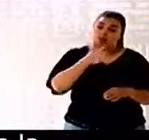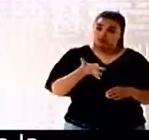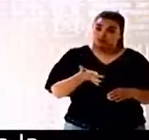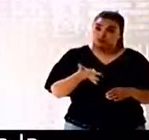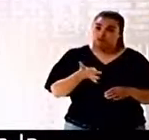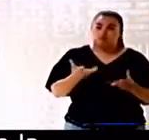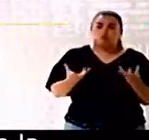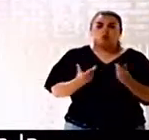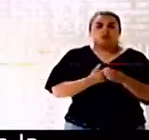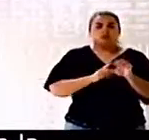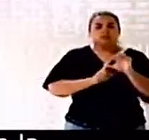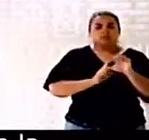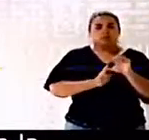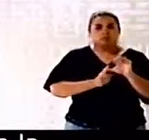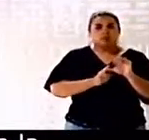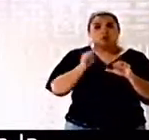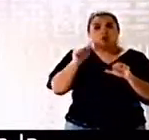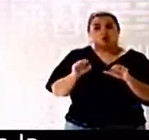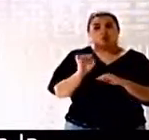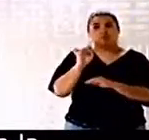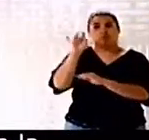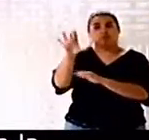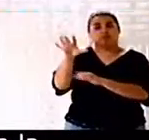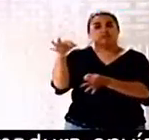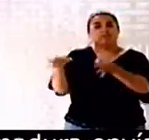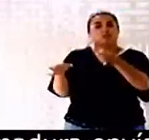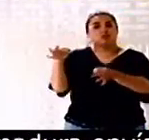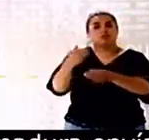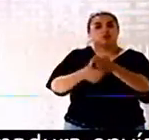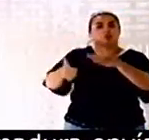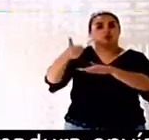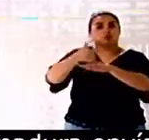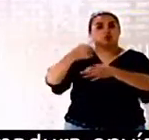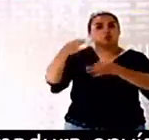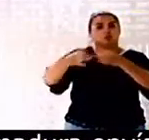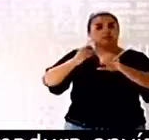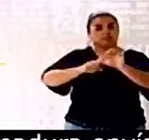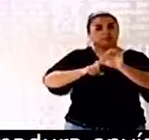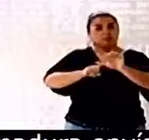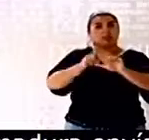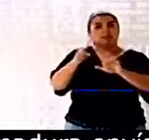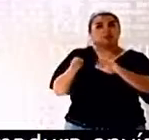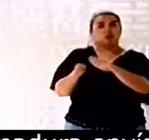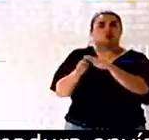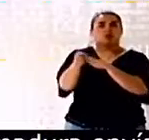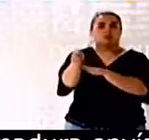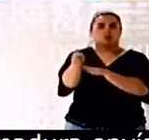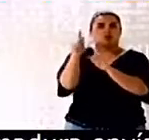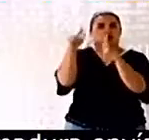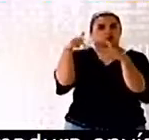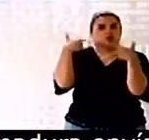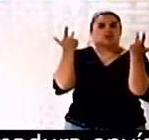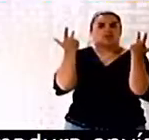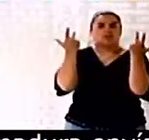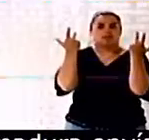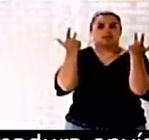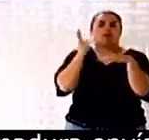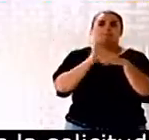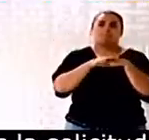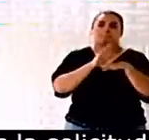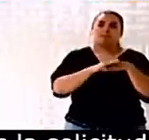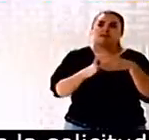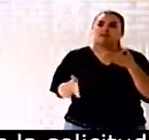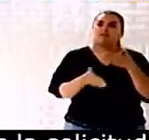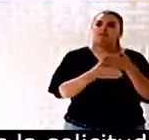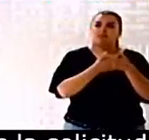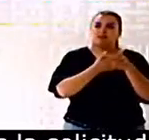la Junta de Extremadura envía hoy al Tribunal Superior de Justicia de Extremadura es la solicitud de autorización para el cierre